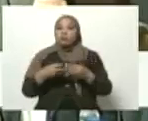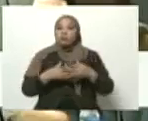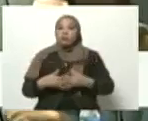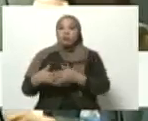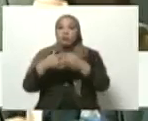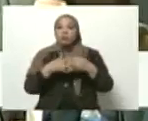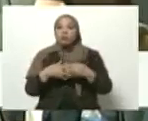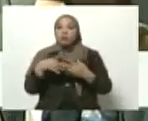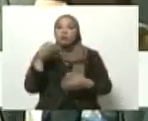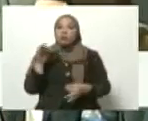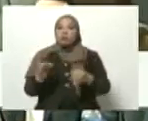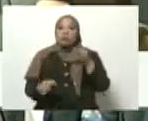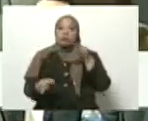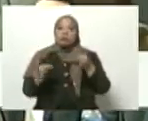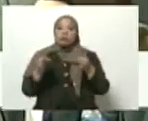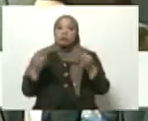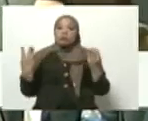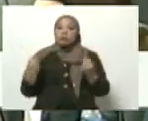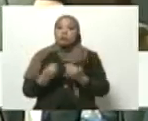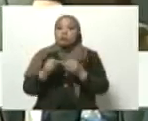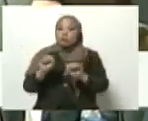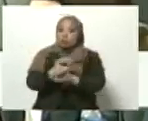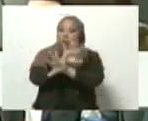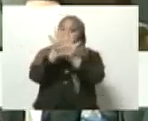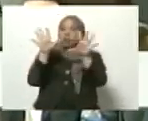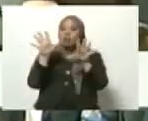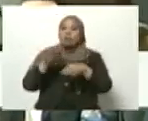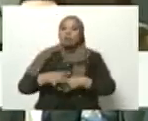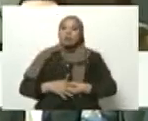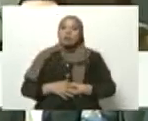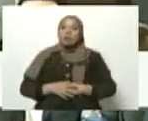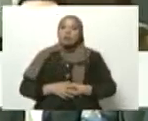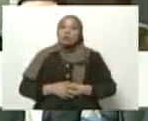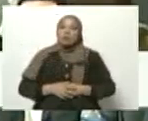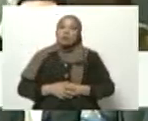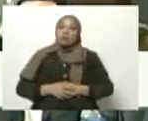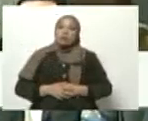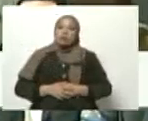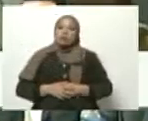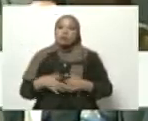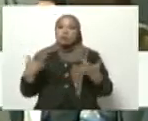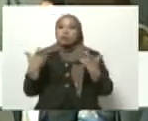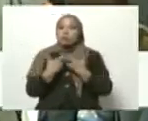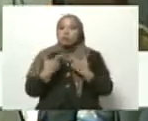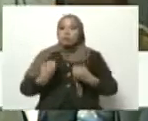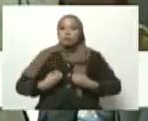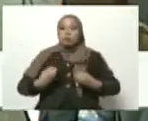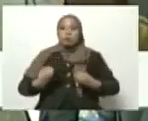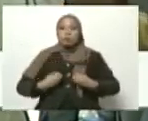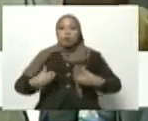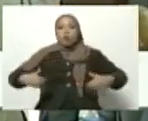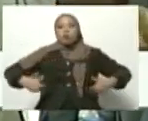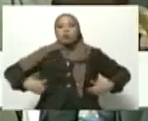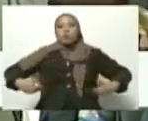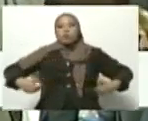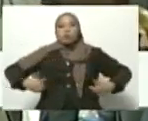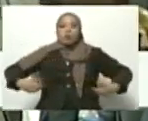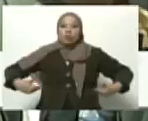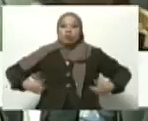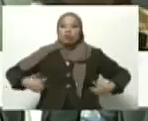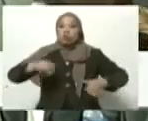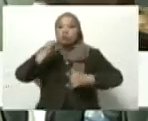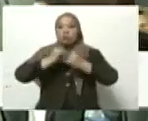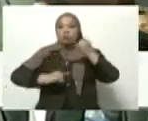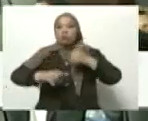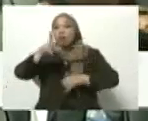de manera magistral y esclarecedora sobre la agresión que viene sufriendo la patria los